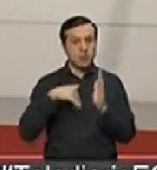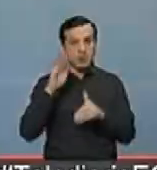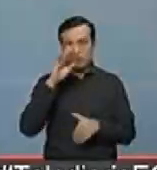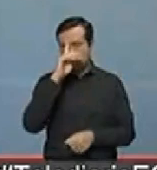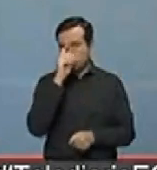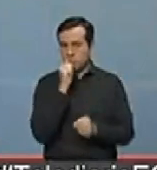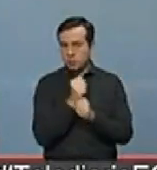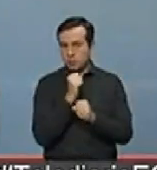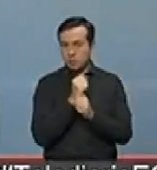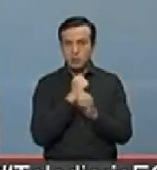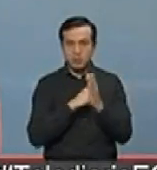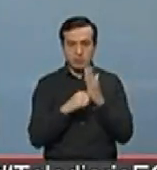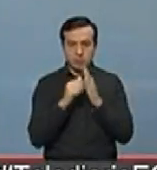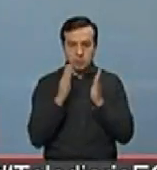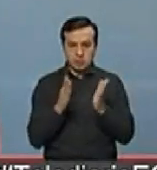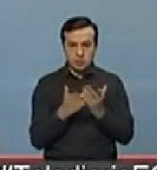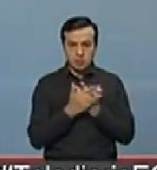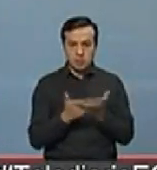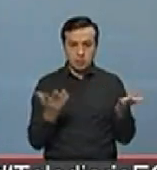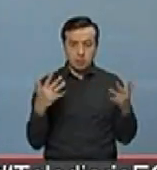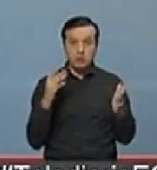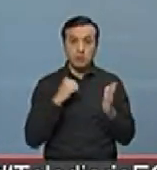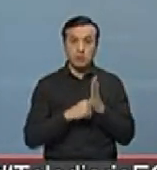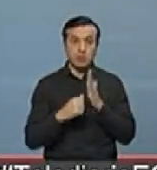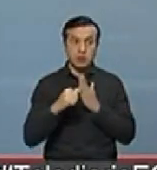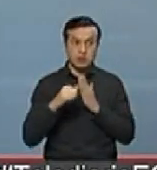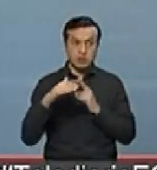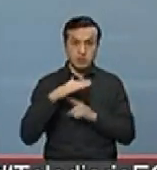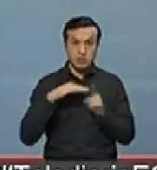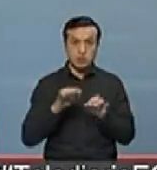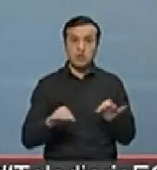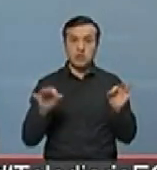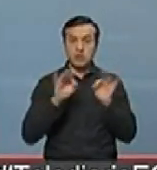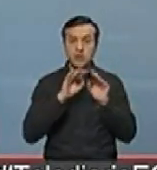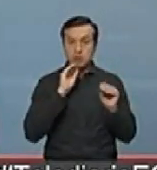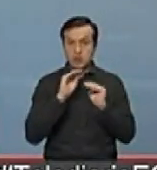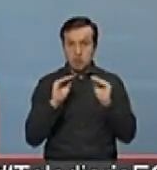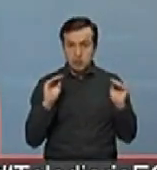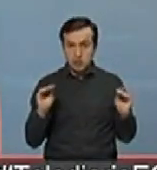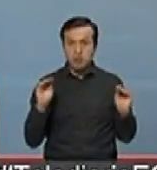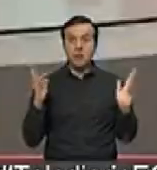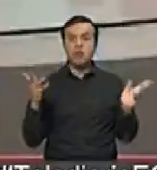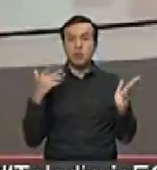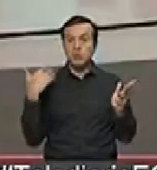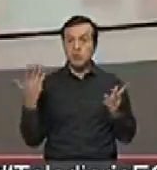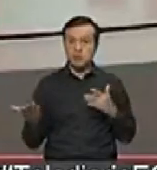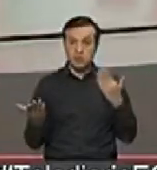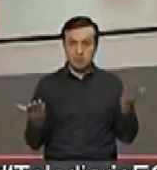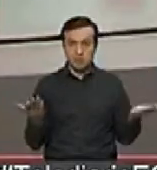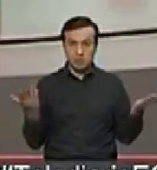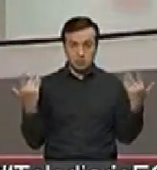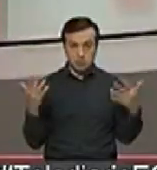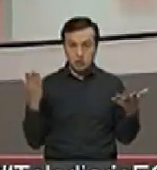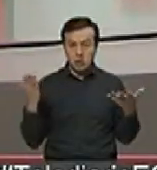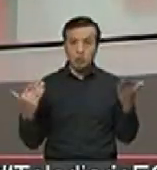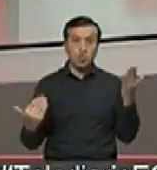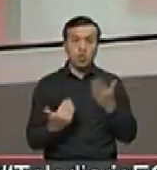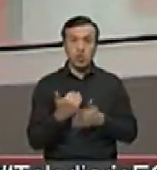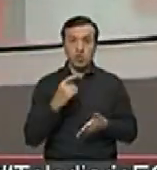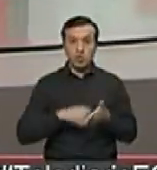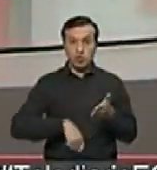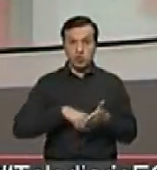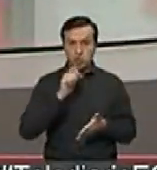Ahora, ministro, para el ministerio también debe estar claro de que se va a dar una diferenciación en los nuevos